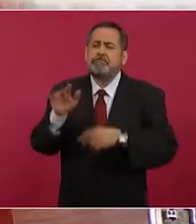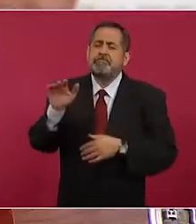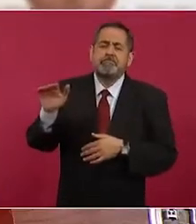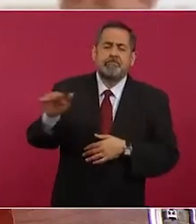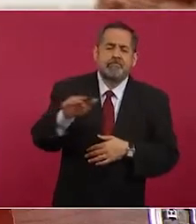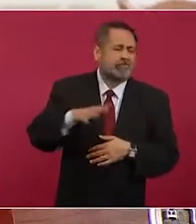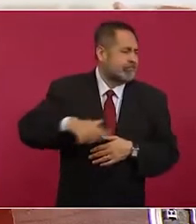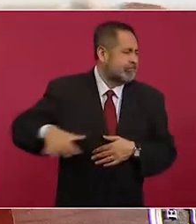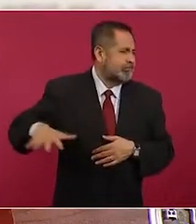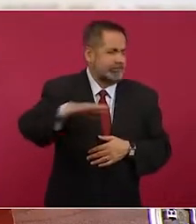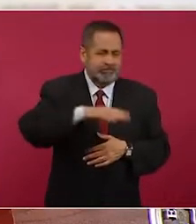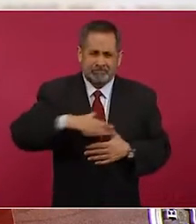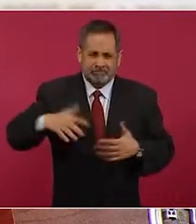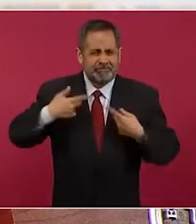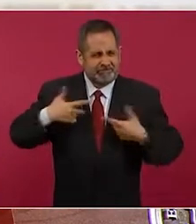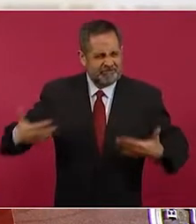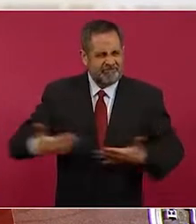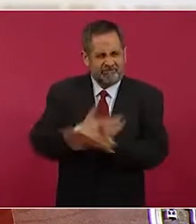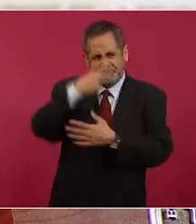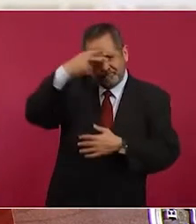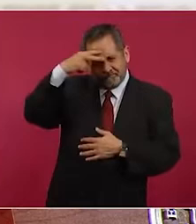a todos los mexicanos,